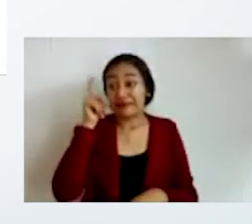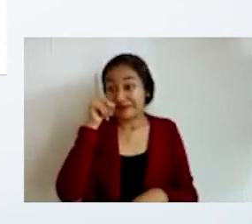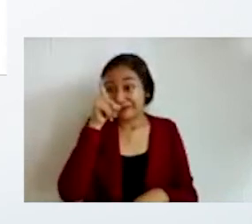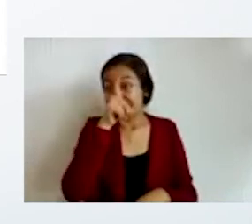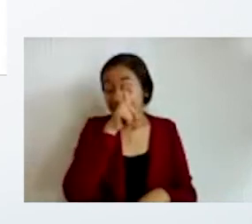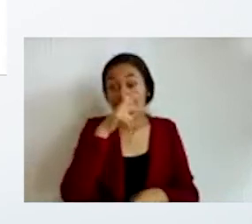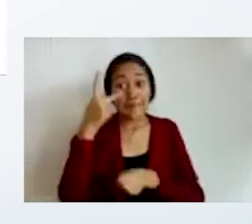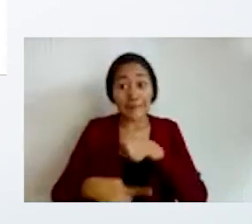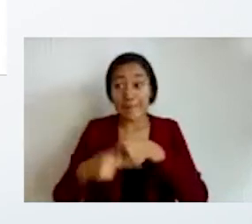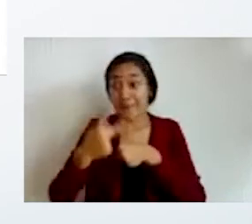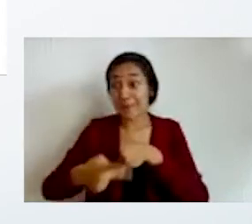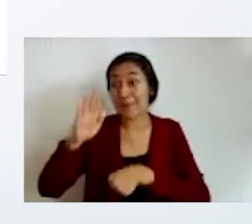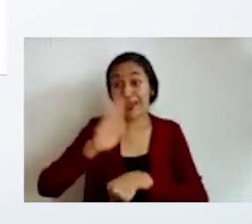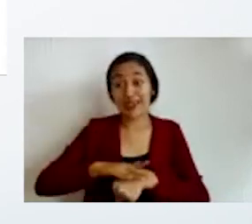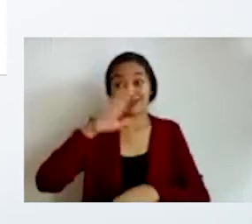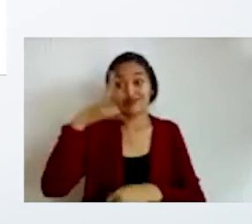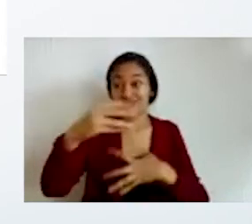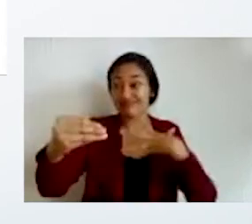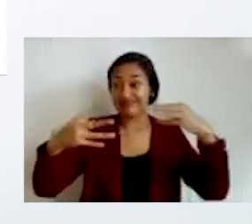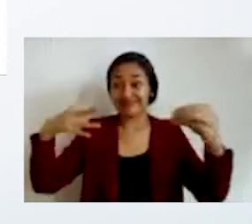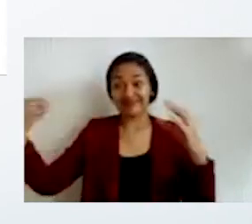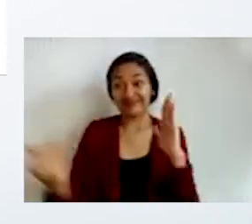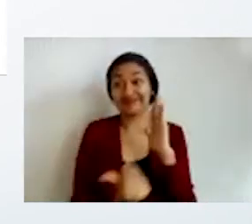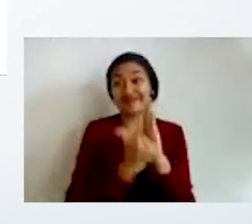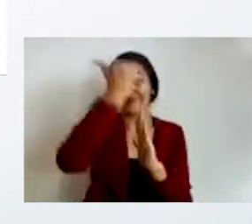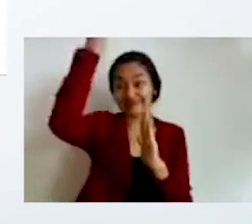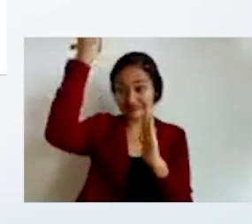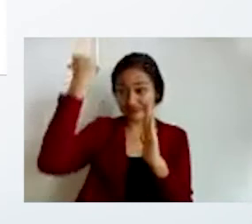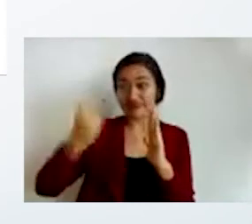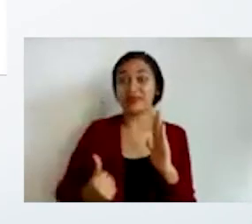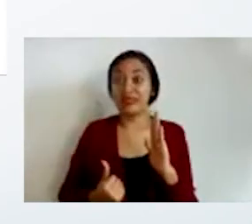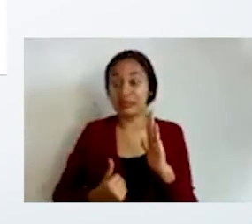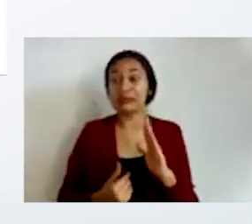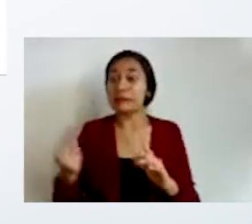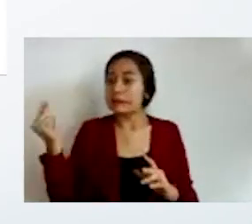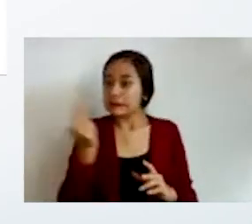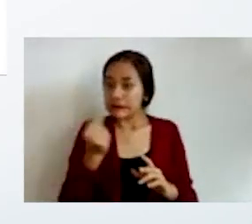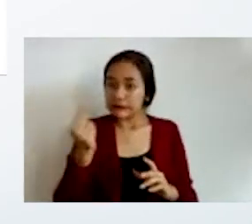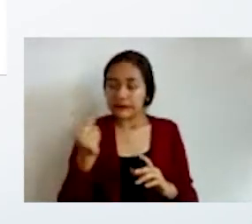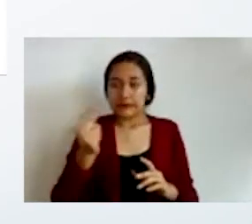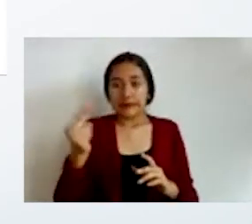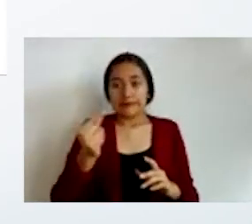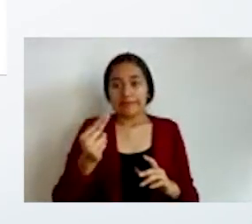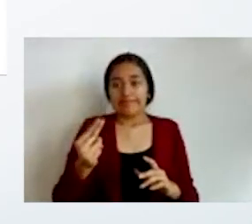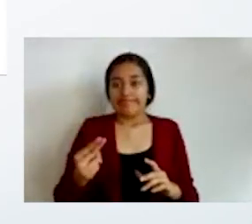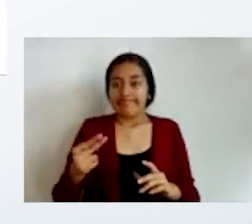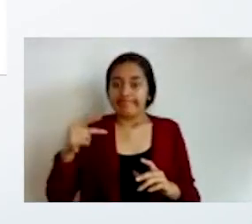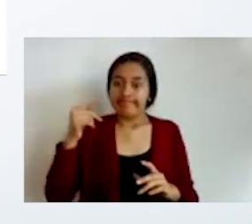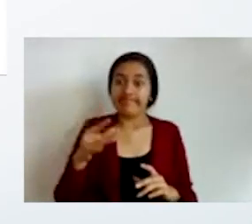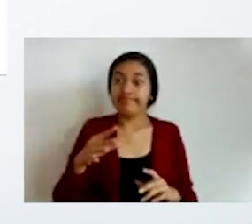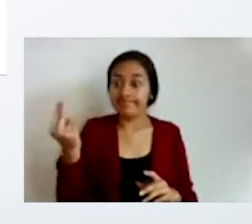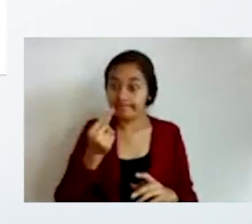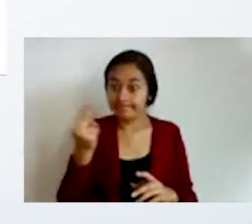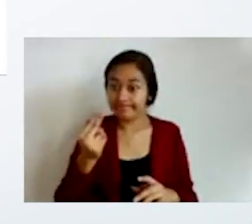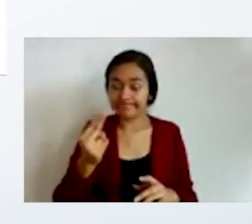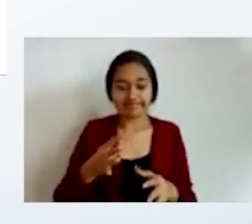contagio muy elevado. Entonces aquí surge un concepto que no es original de México, que es el de nueva